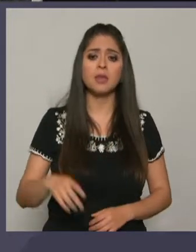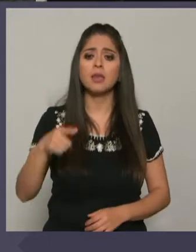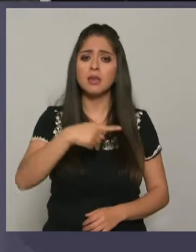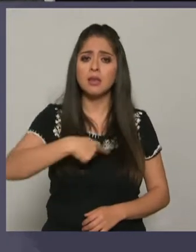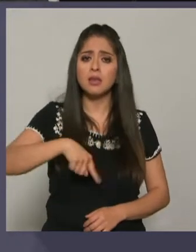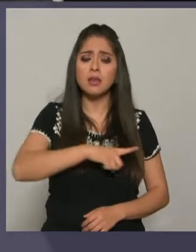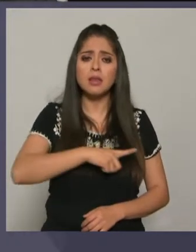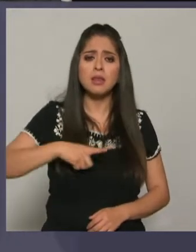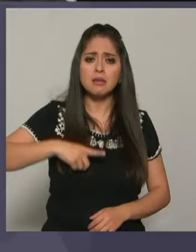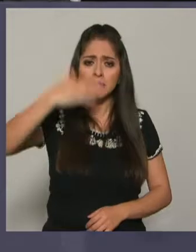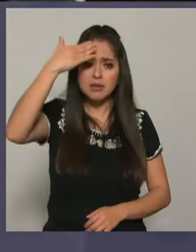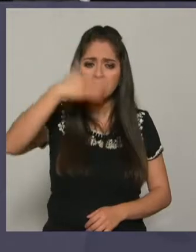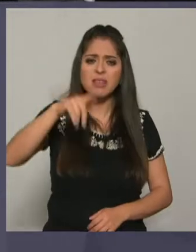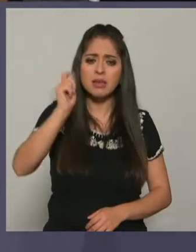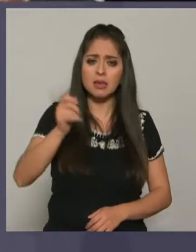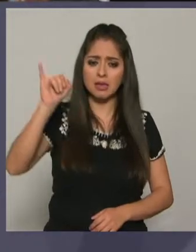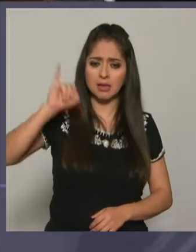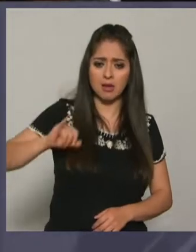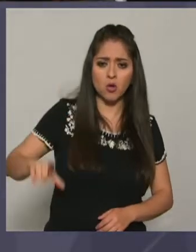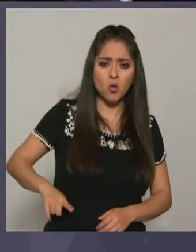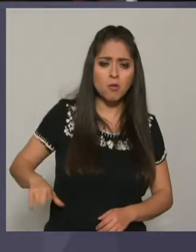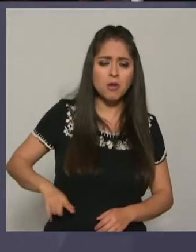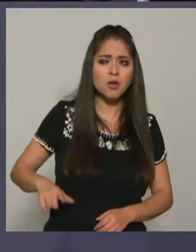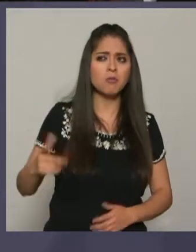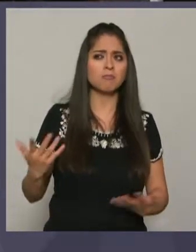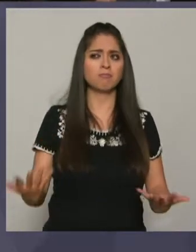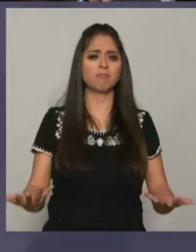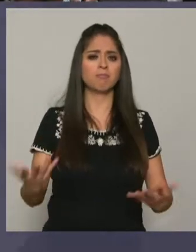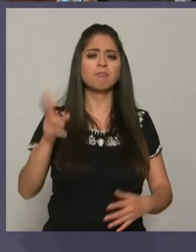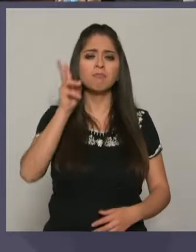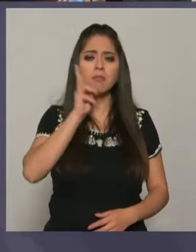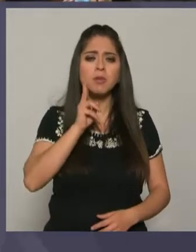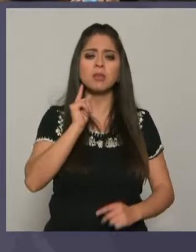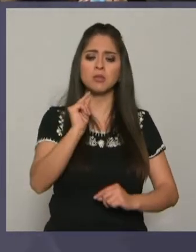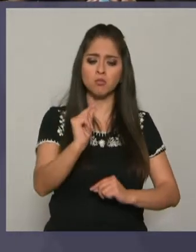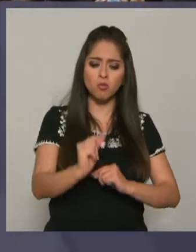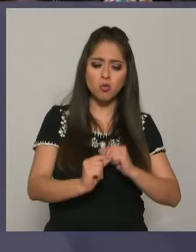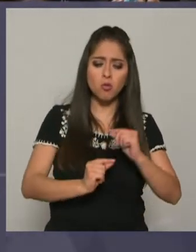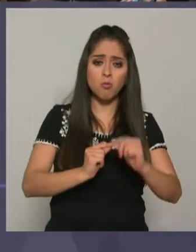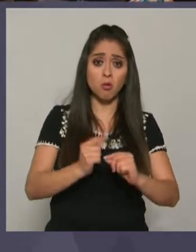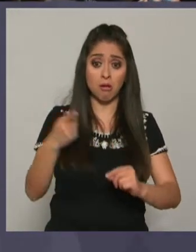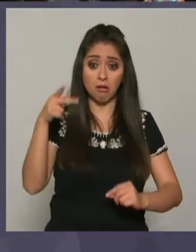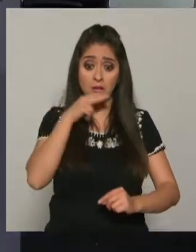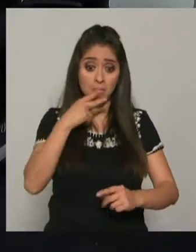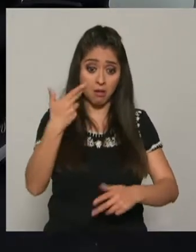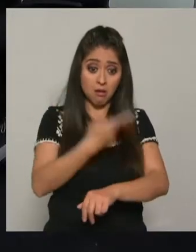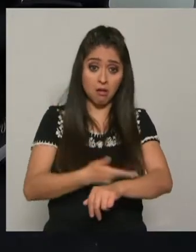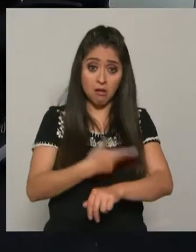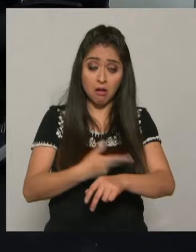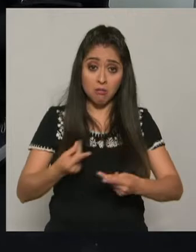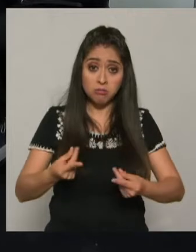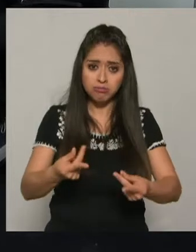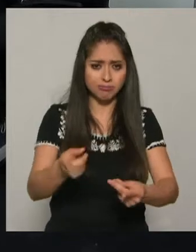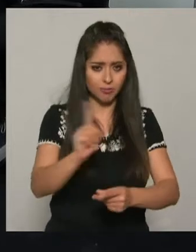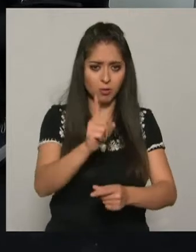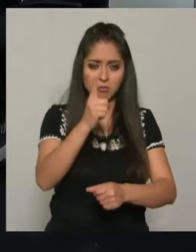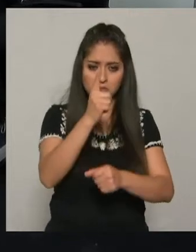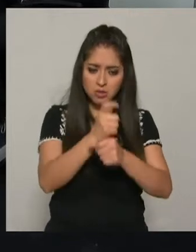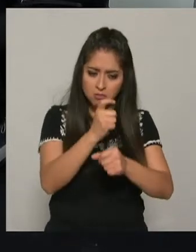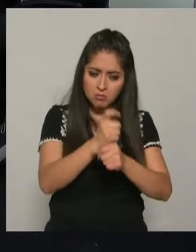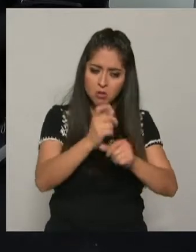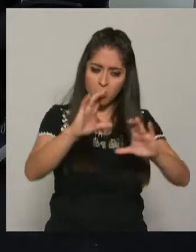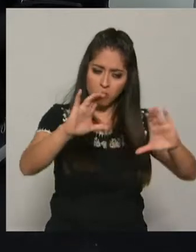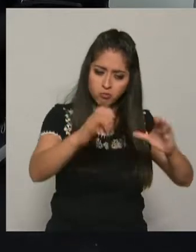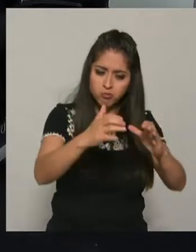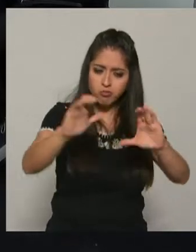que también la jefa de gobierno tuvo esa sensibilidad y dijo vamos a irnos poco a poco, no hay que correr, vamos a buscar las voces de